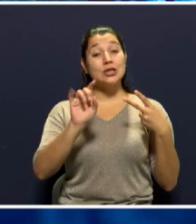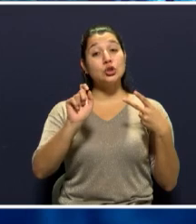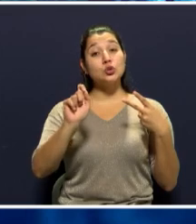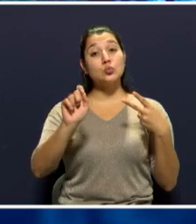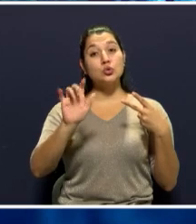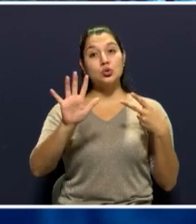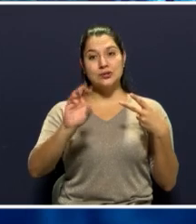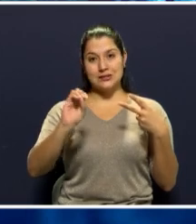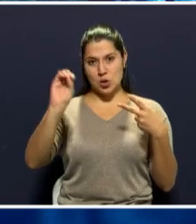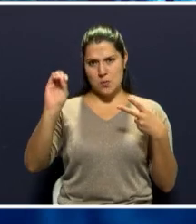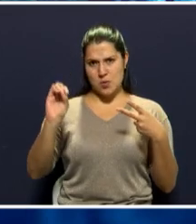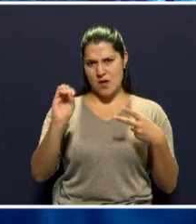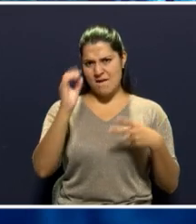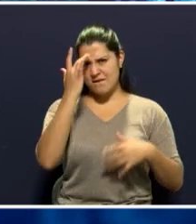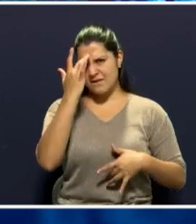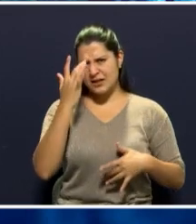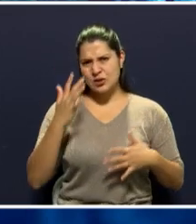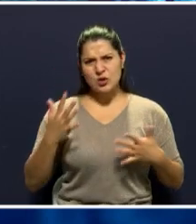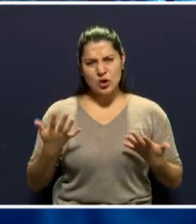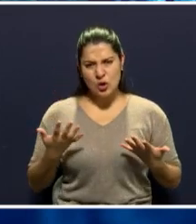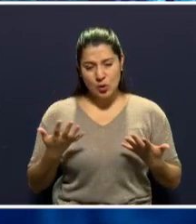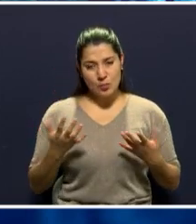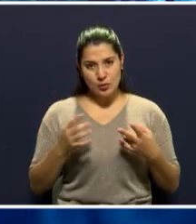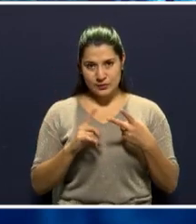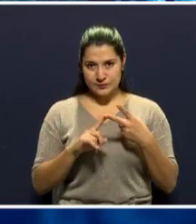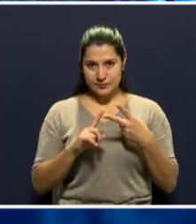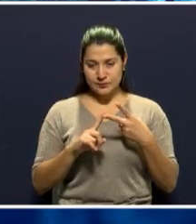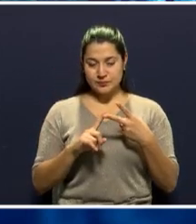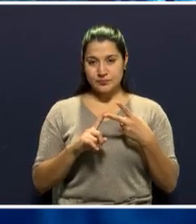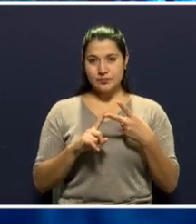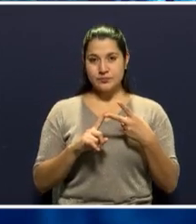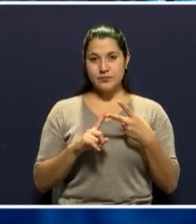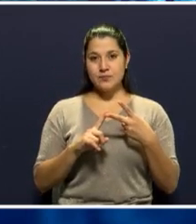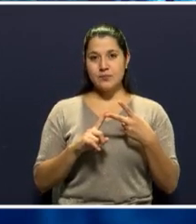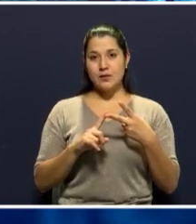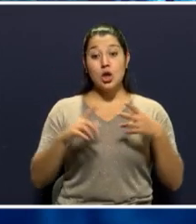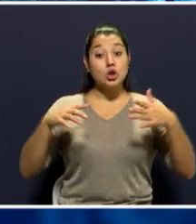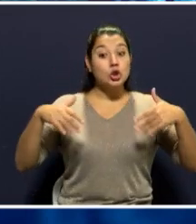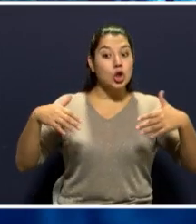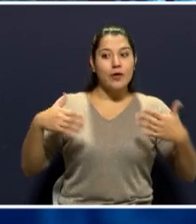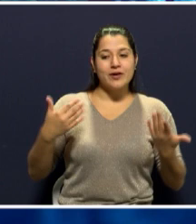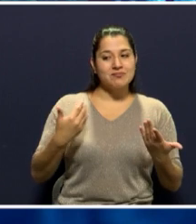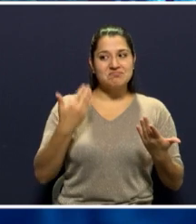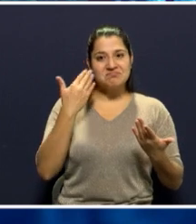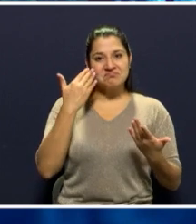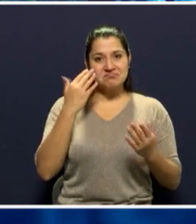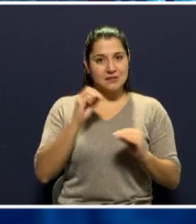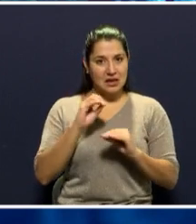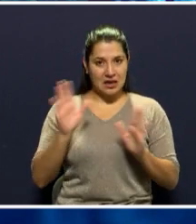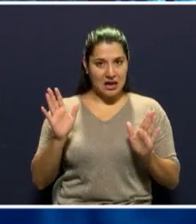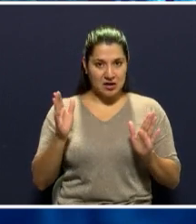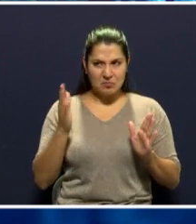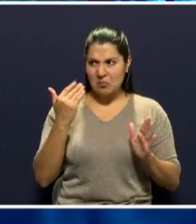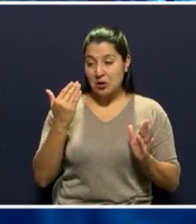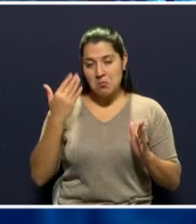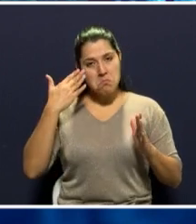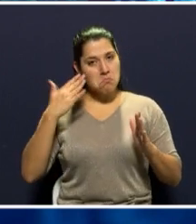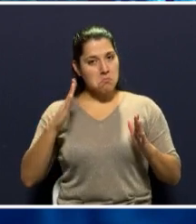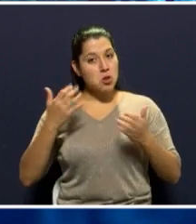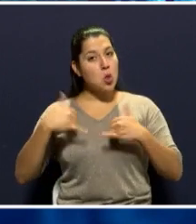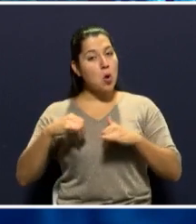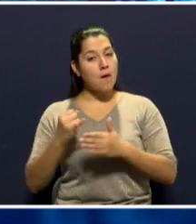28.5% se contagió, aún si no está claro cuál fue la vía de contagio, se mantiene en